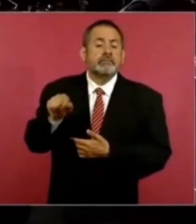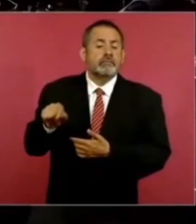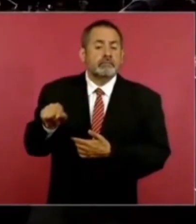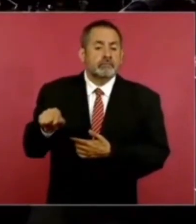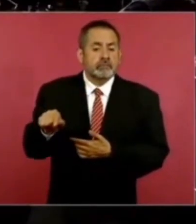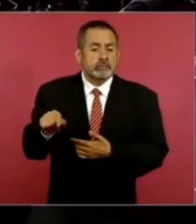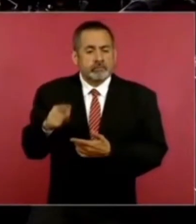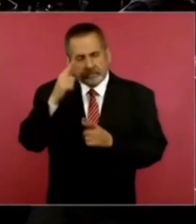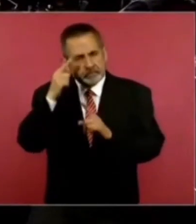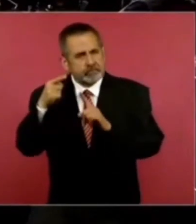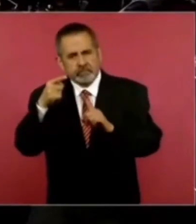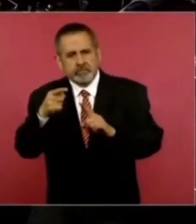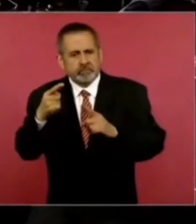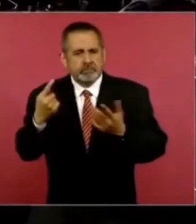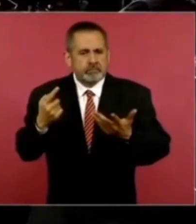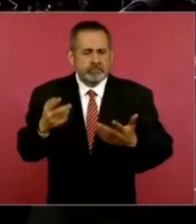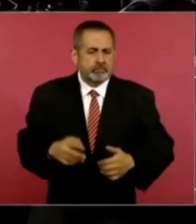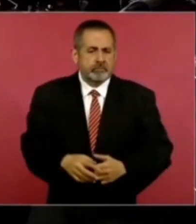Por eso,